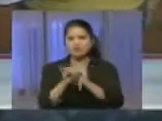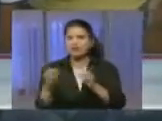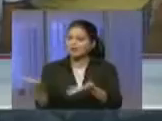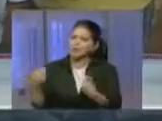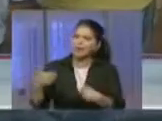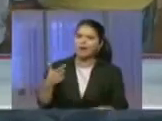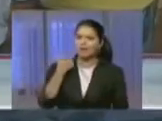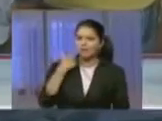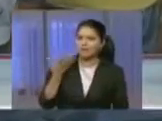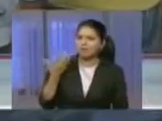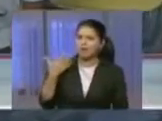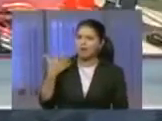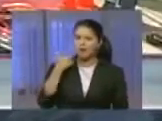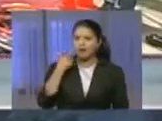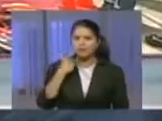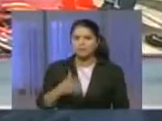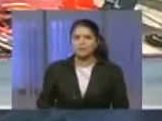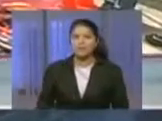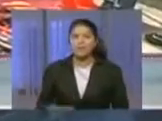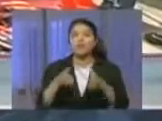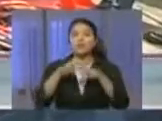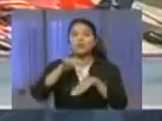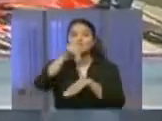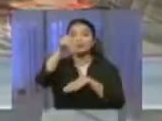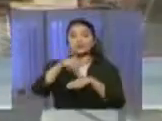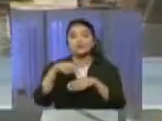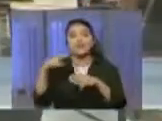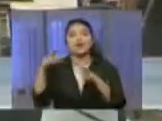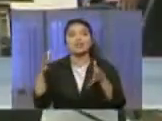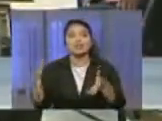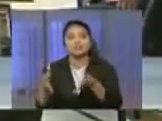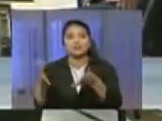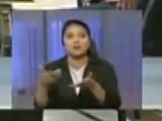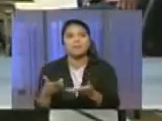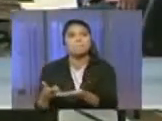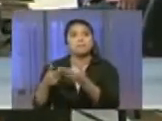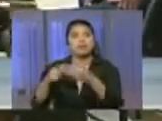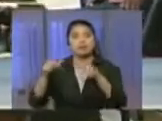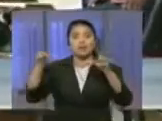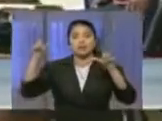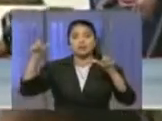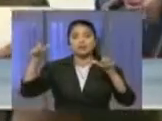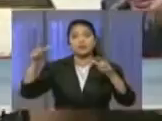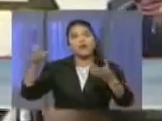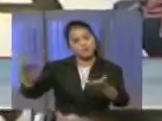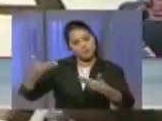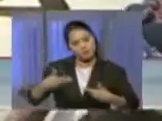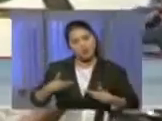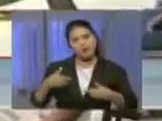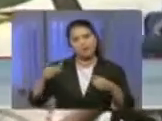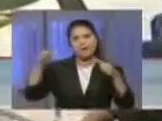es eso de recreador bueno Me traen una pancarta vamos a recibirla